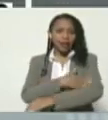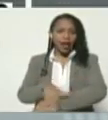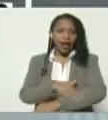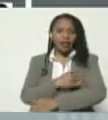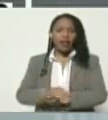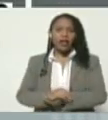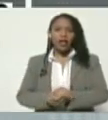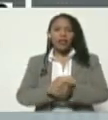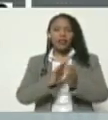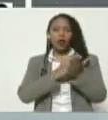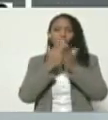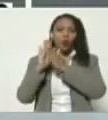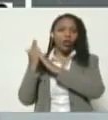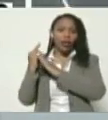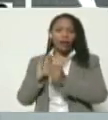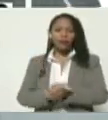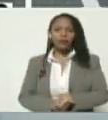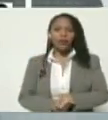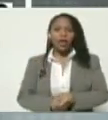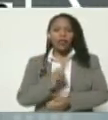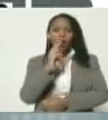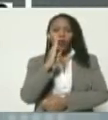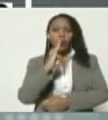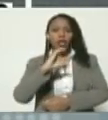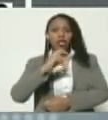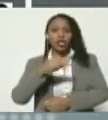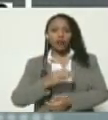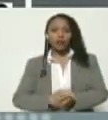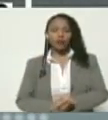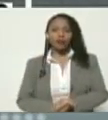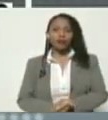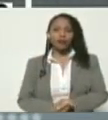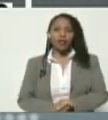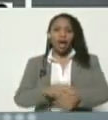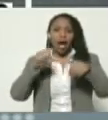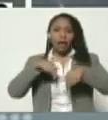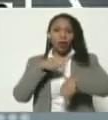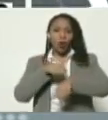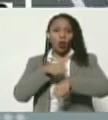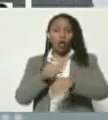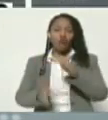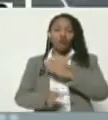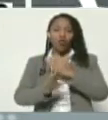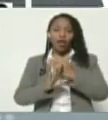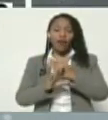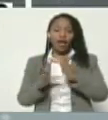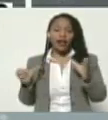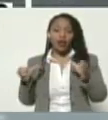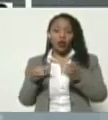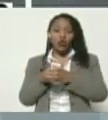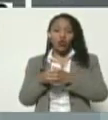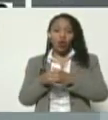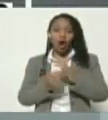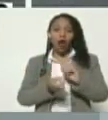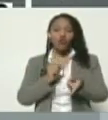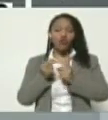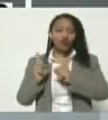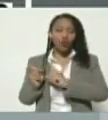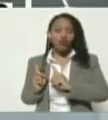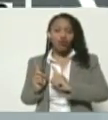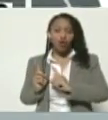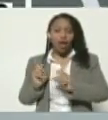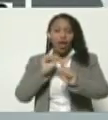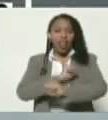de comunidad, de VC. A esta hora todavía están reunidas. Desde